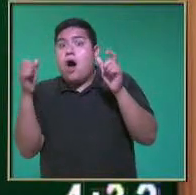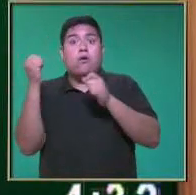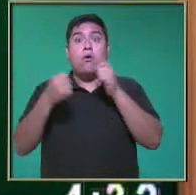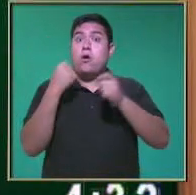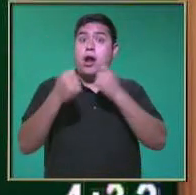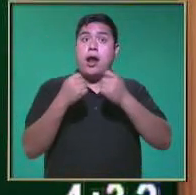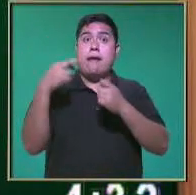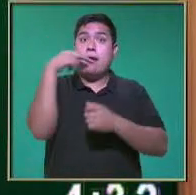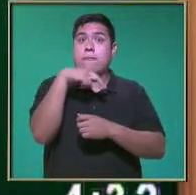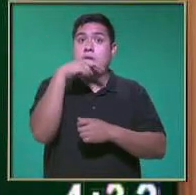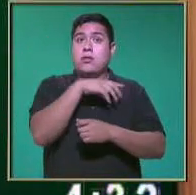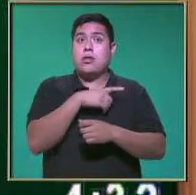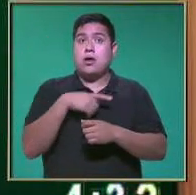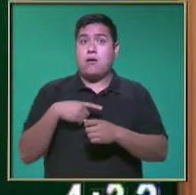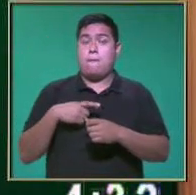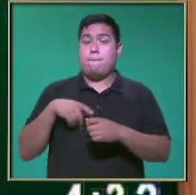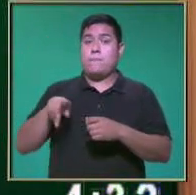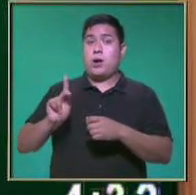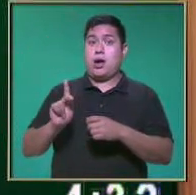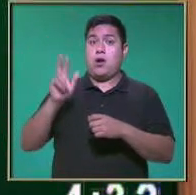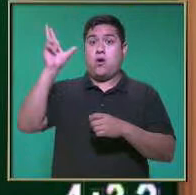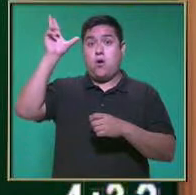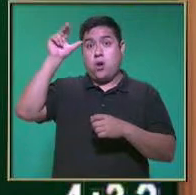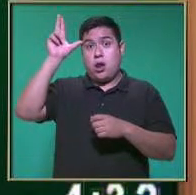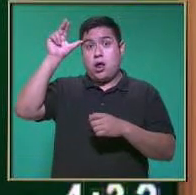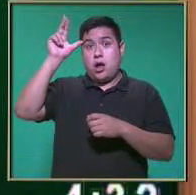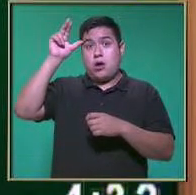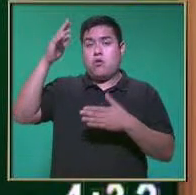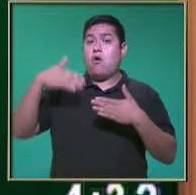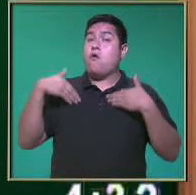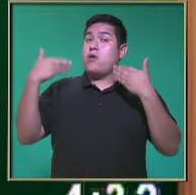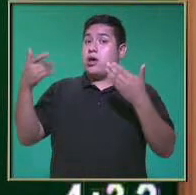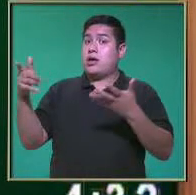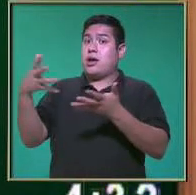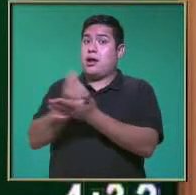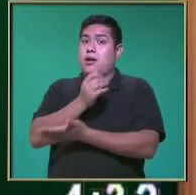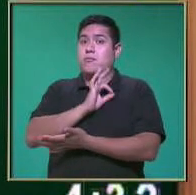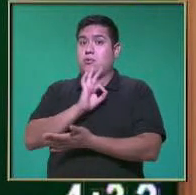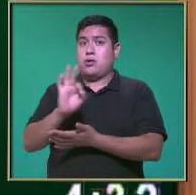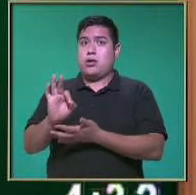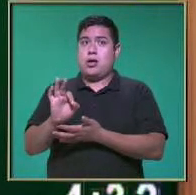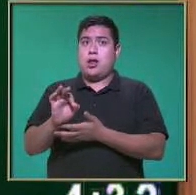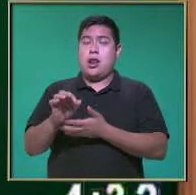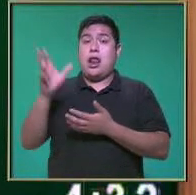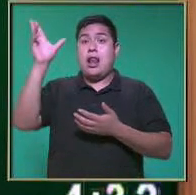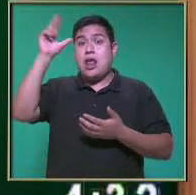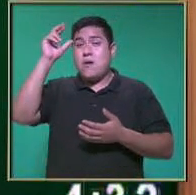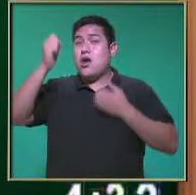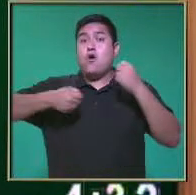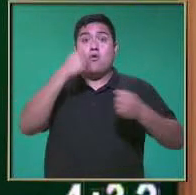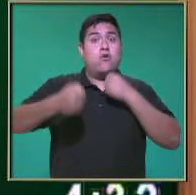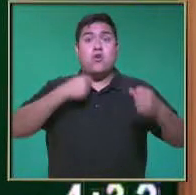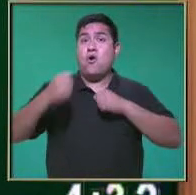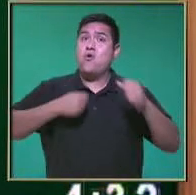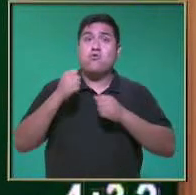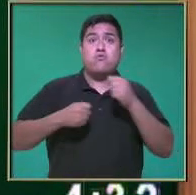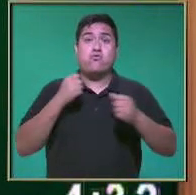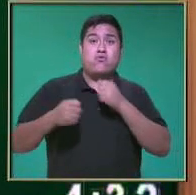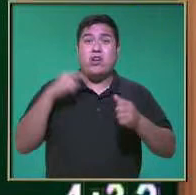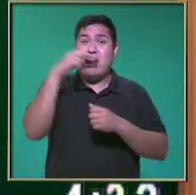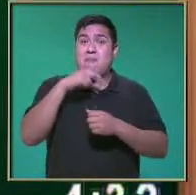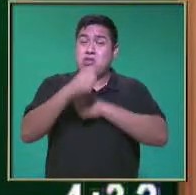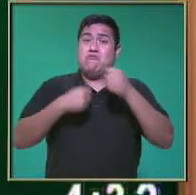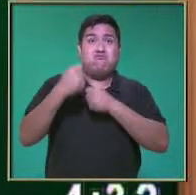el viento. Pero la liebre todavía estaba confiada en que podía ganar. La liebre corrió y corrió muy